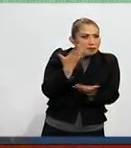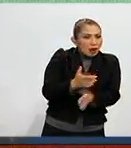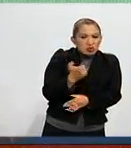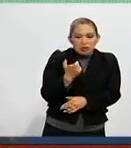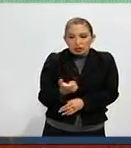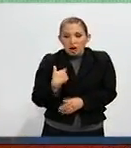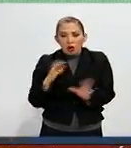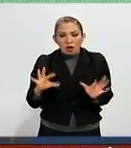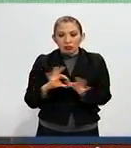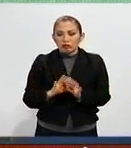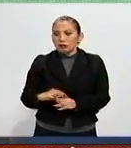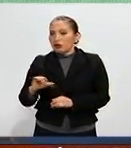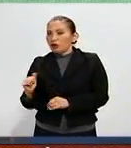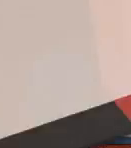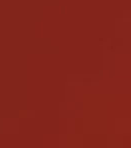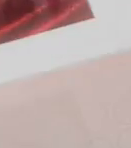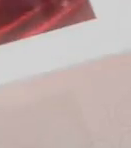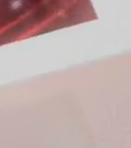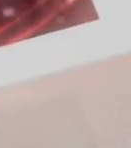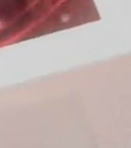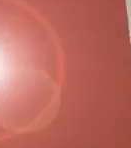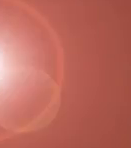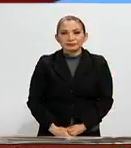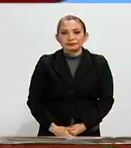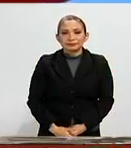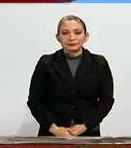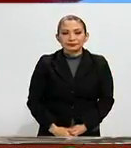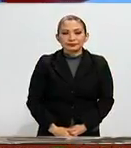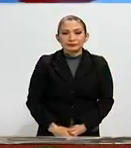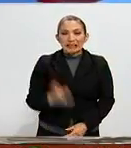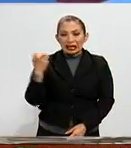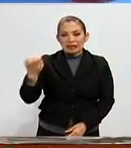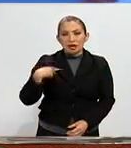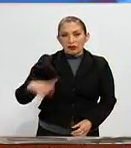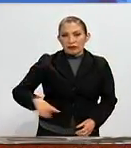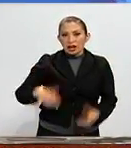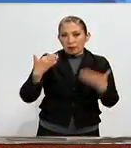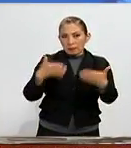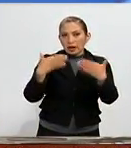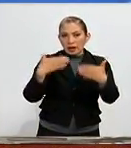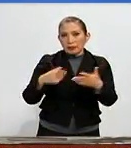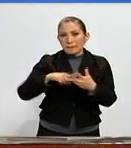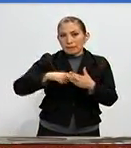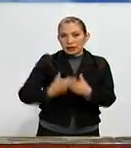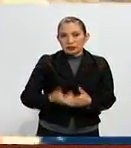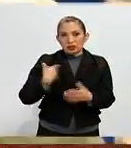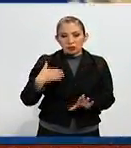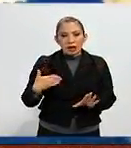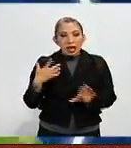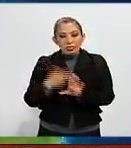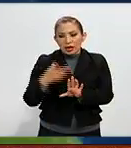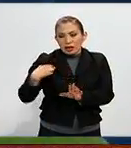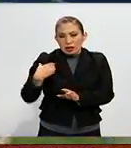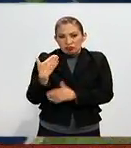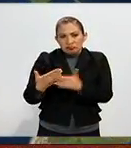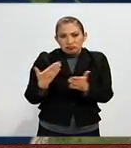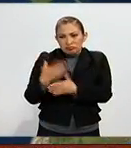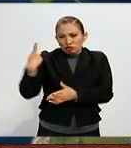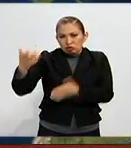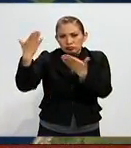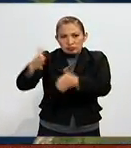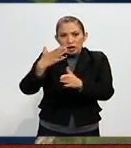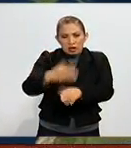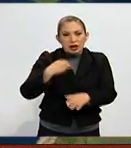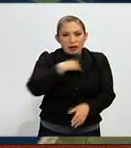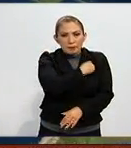hay gestión asociada, no hay nada. Por todo esto, el gobierno de Panamá emprendió una ofensiva para defender sus servicios financieros.